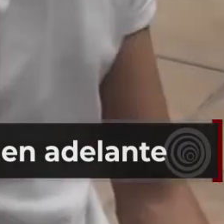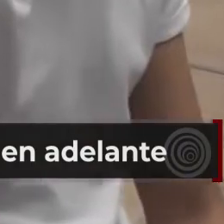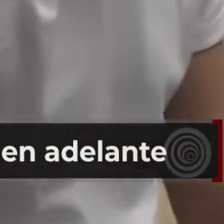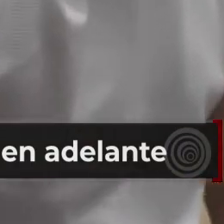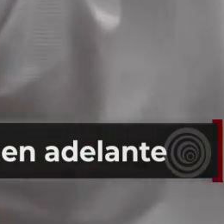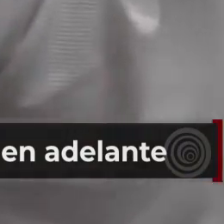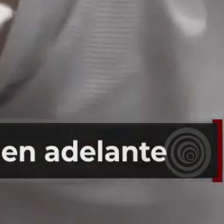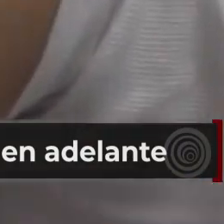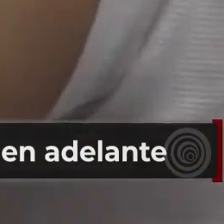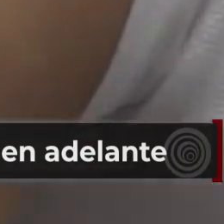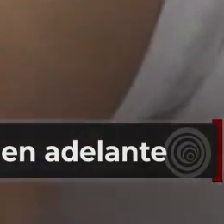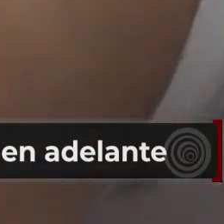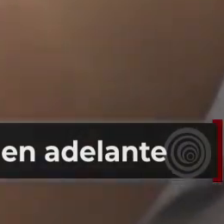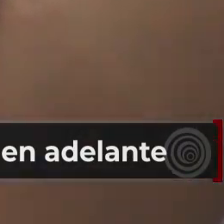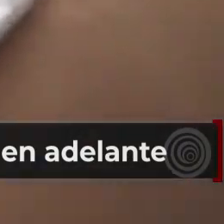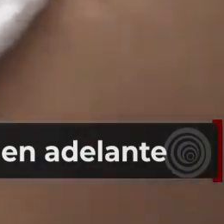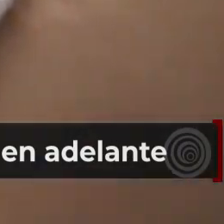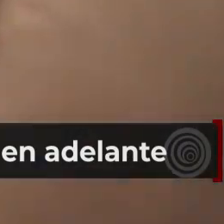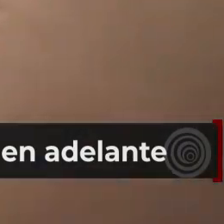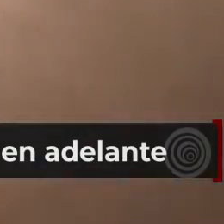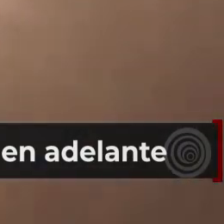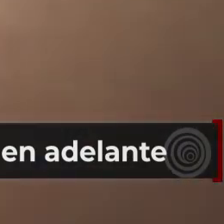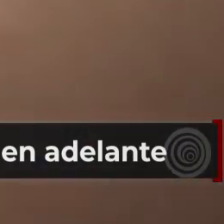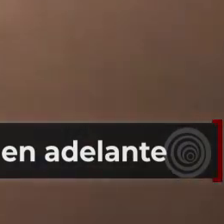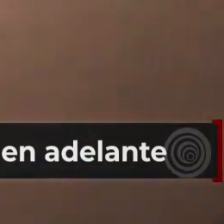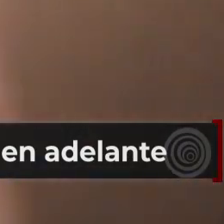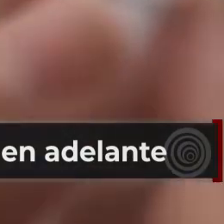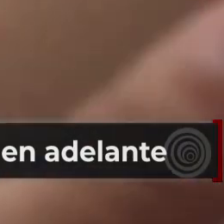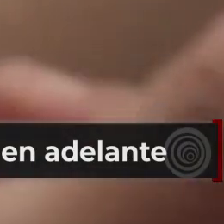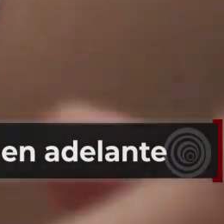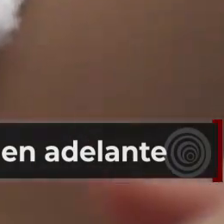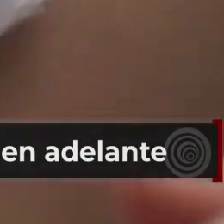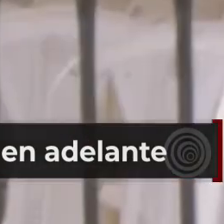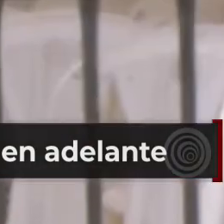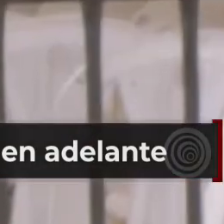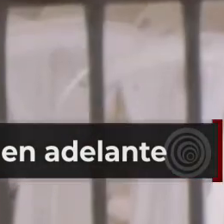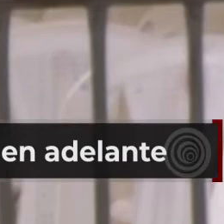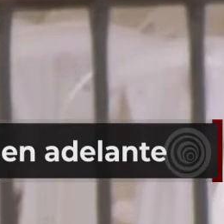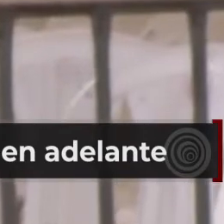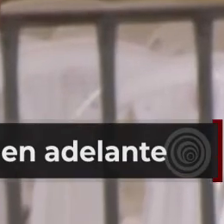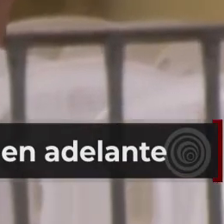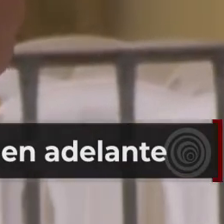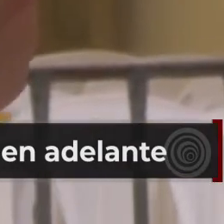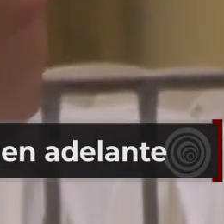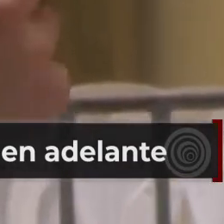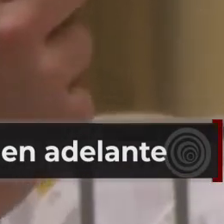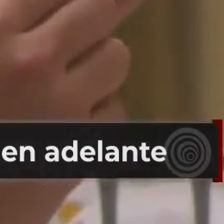www.gob.vacuna.gob. Con eso estaremos siguiendo con la fase de ir disminuyendo